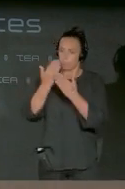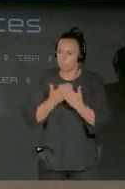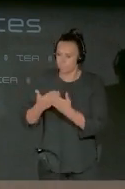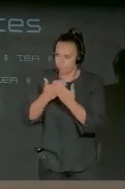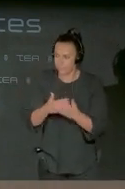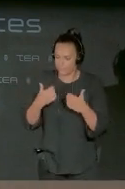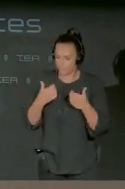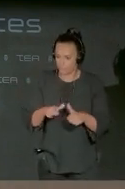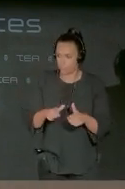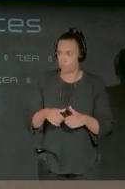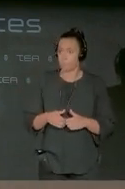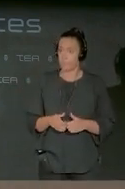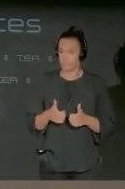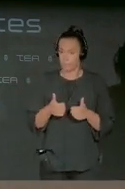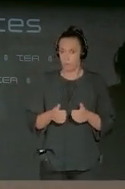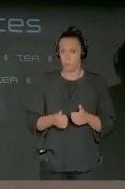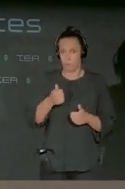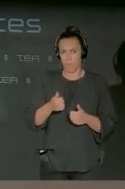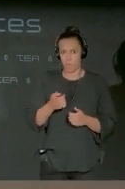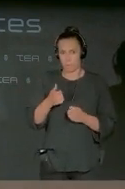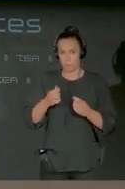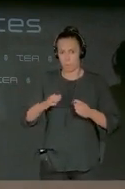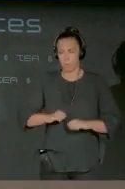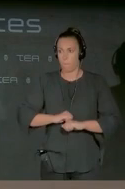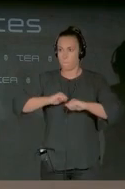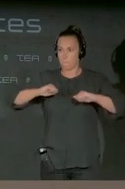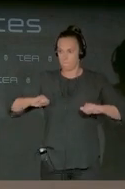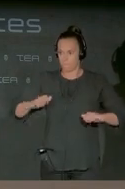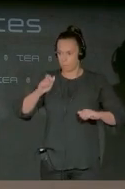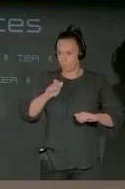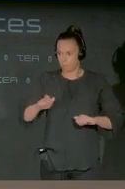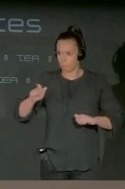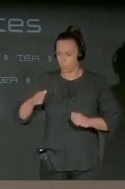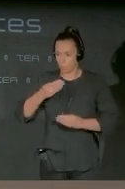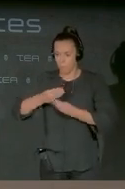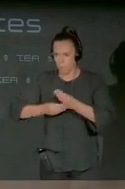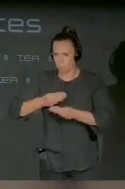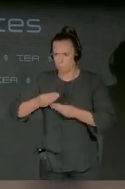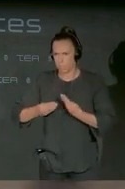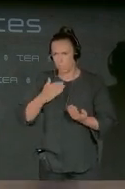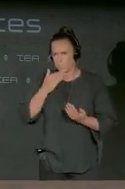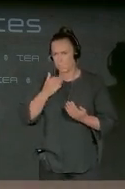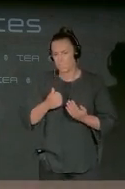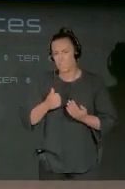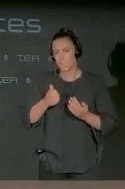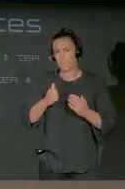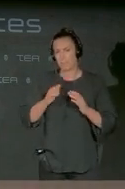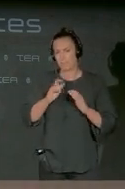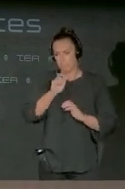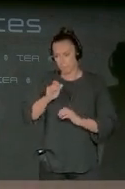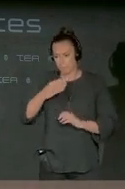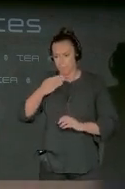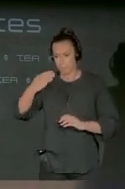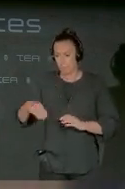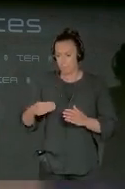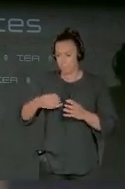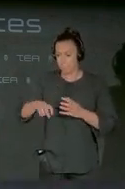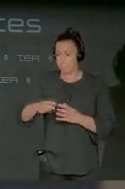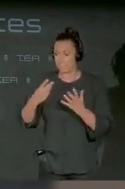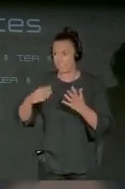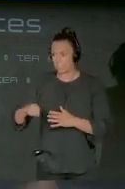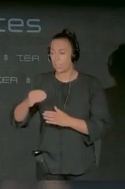los videojuegos cada vez más asentados en la sociedad, siendo consumidos por más del 70% de la población joven, es imprescindible aprovechar